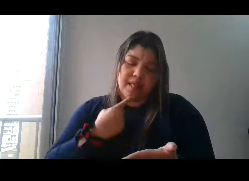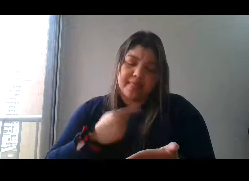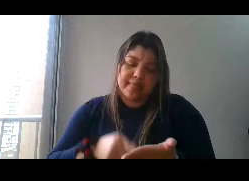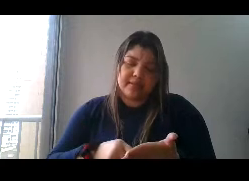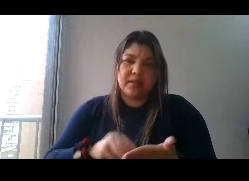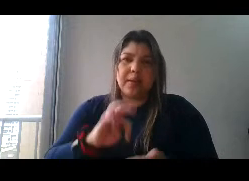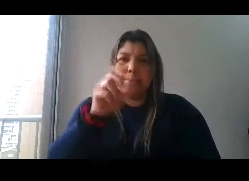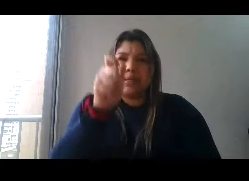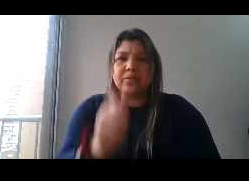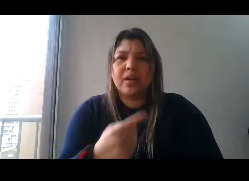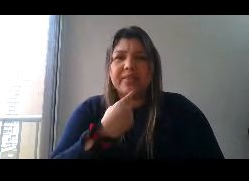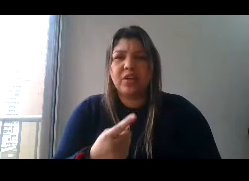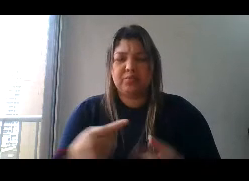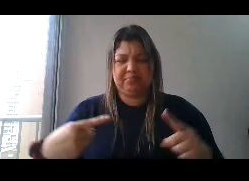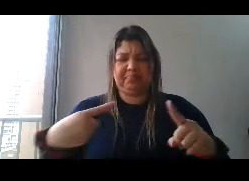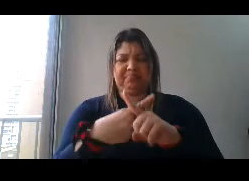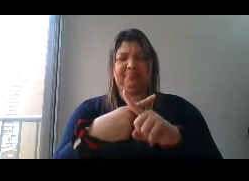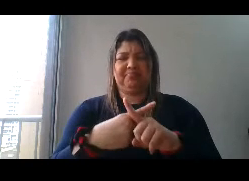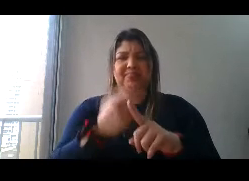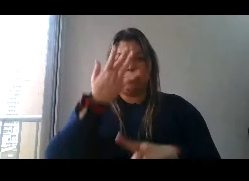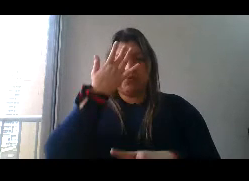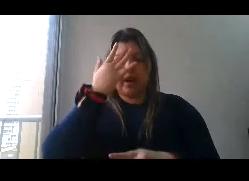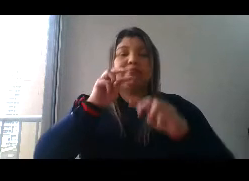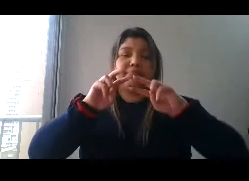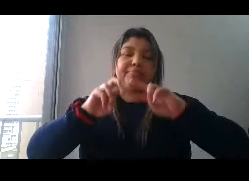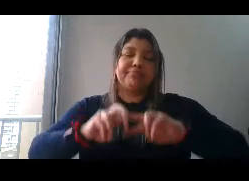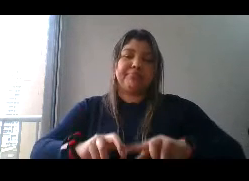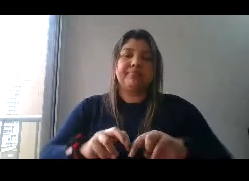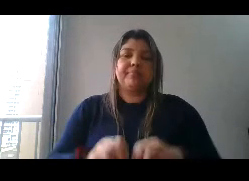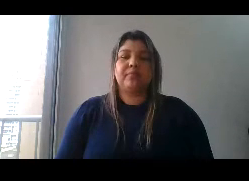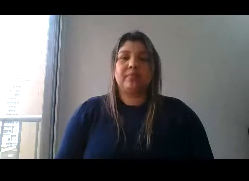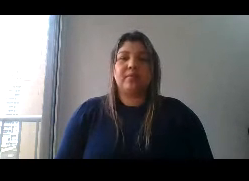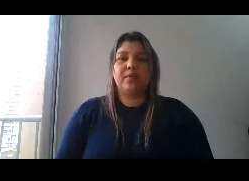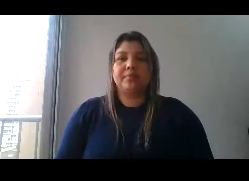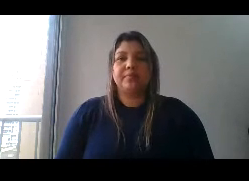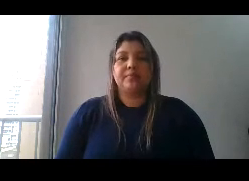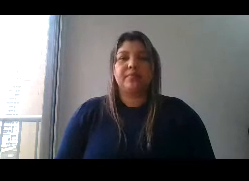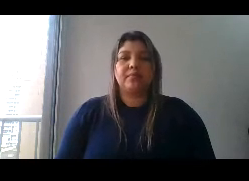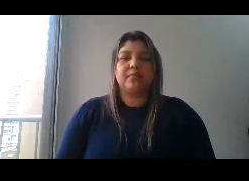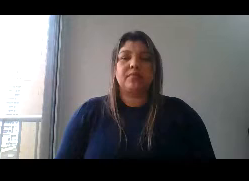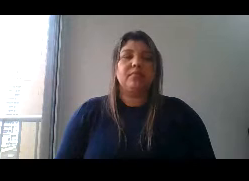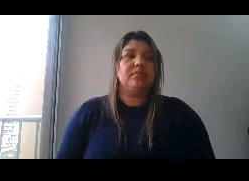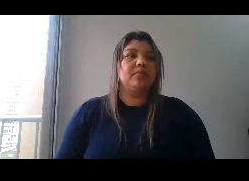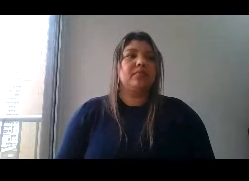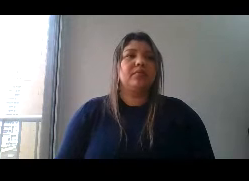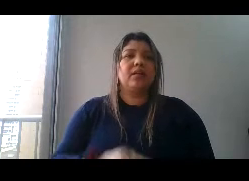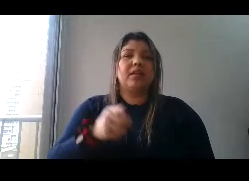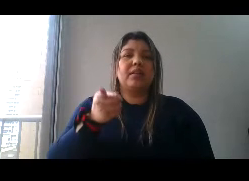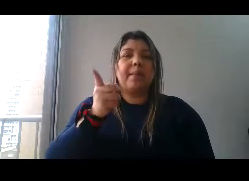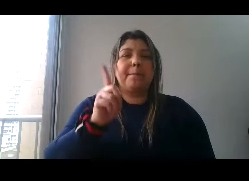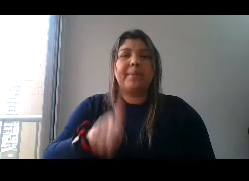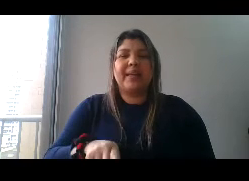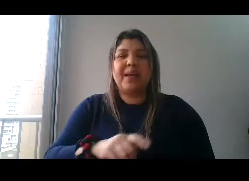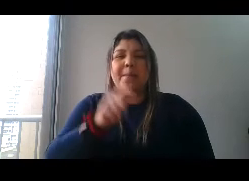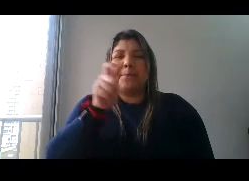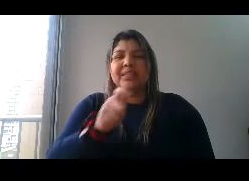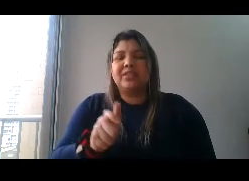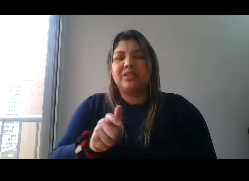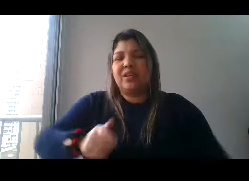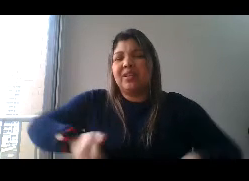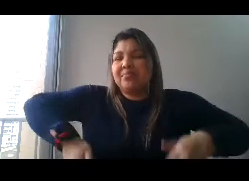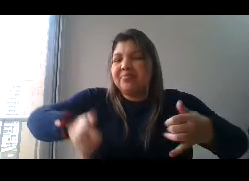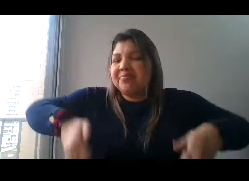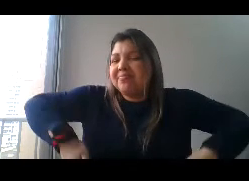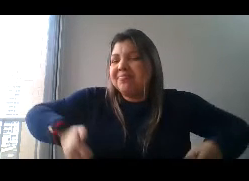paciente dice otro dato. Lo mismo como la prevención de úlceras por presión o escaras que se puedan presentar.